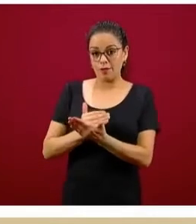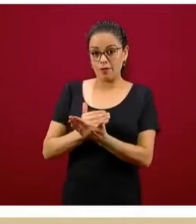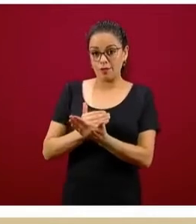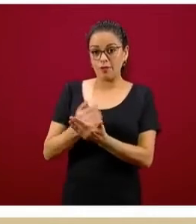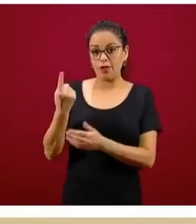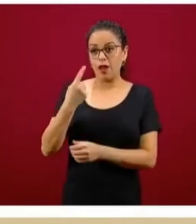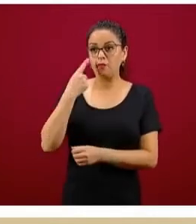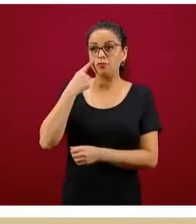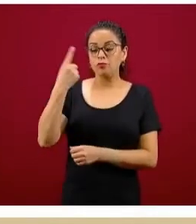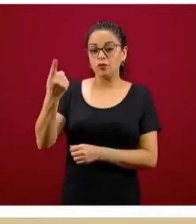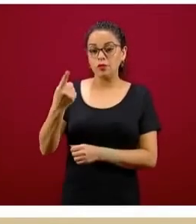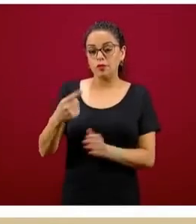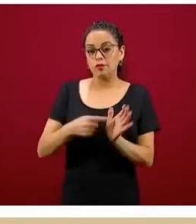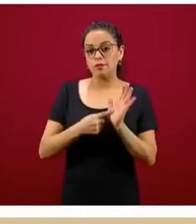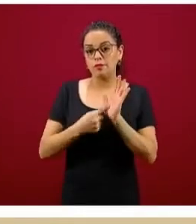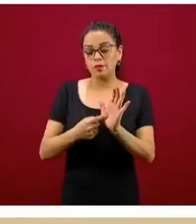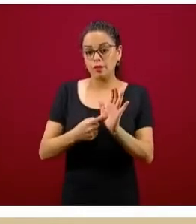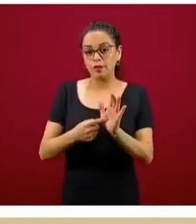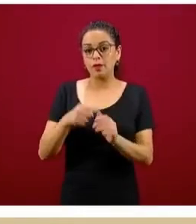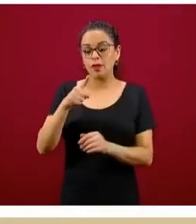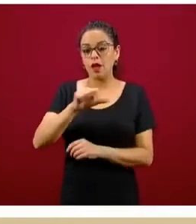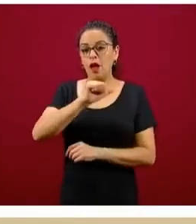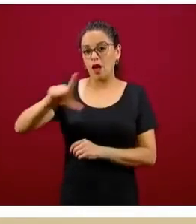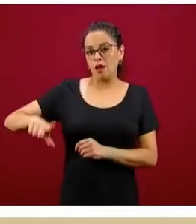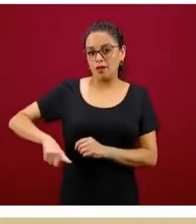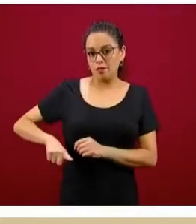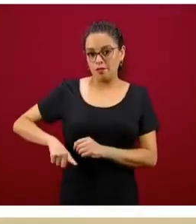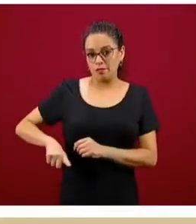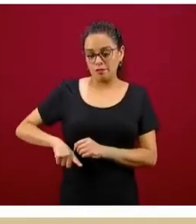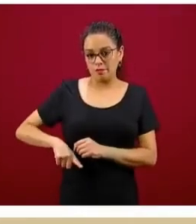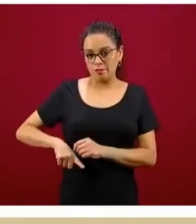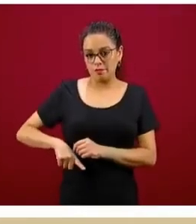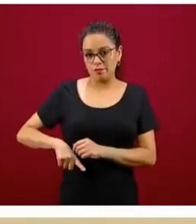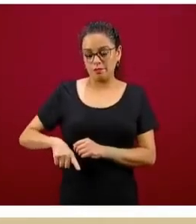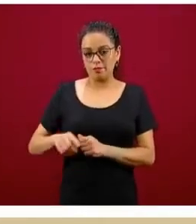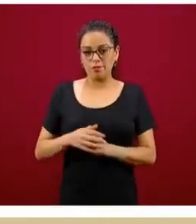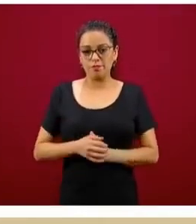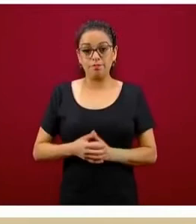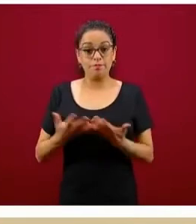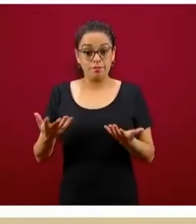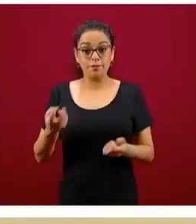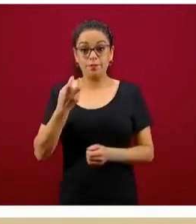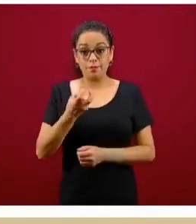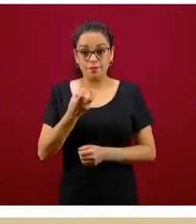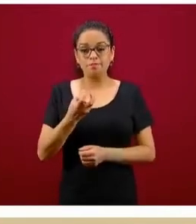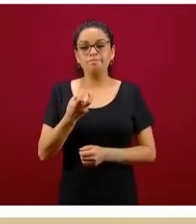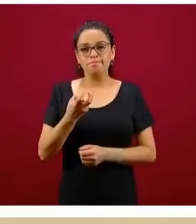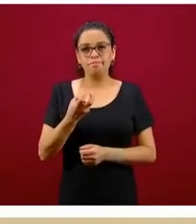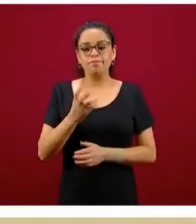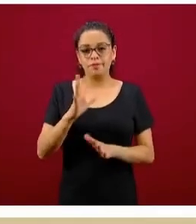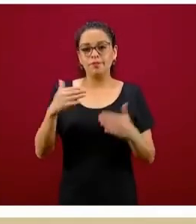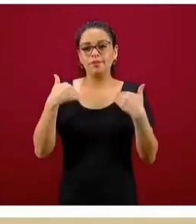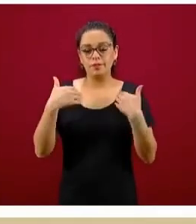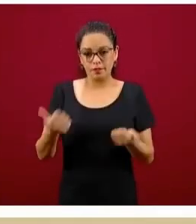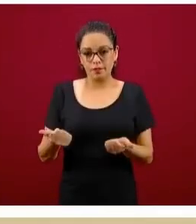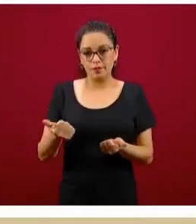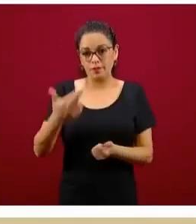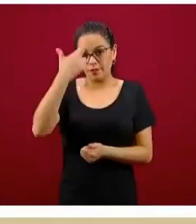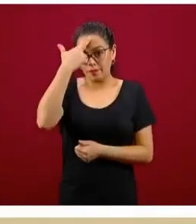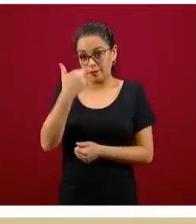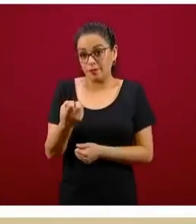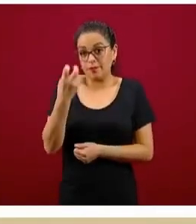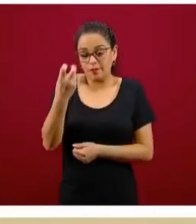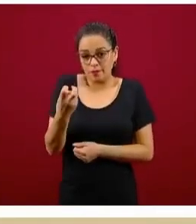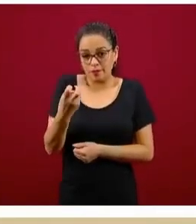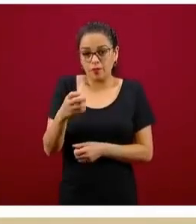los laboratorios públicos. Y esto se da precisamente por una de las razones por las cuales nosotros no podemos sumar